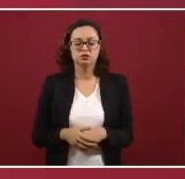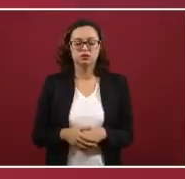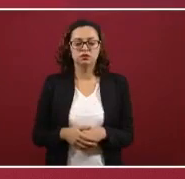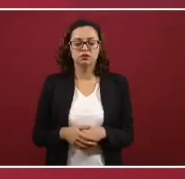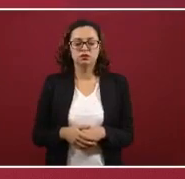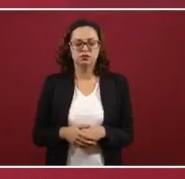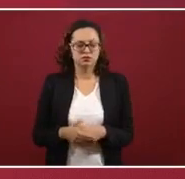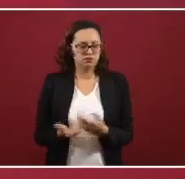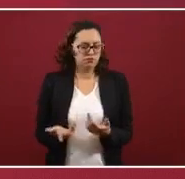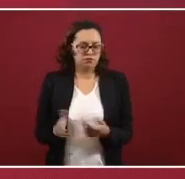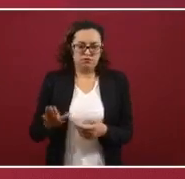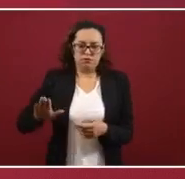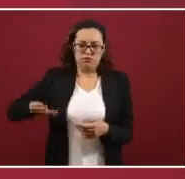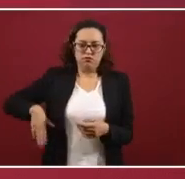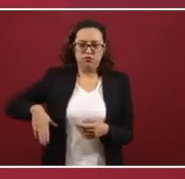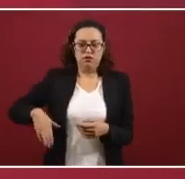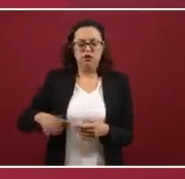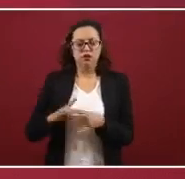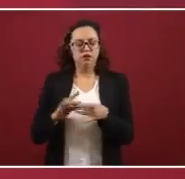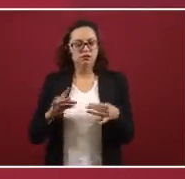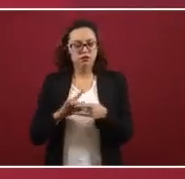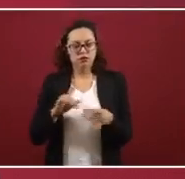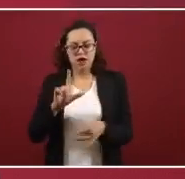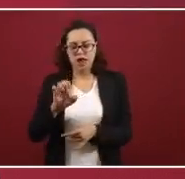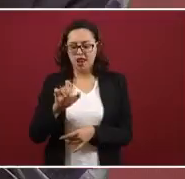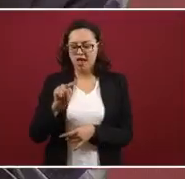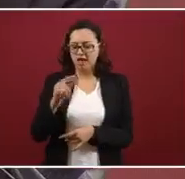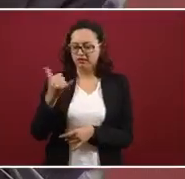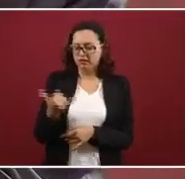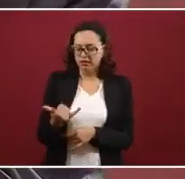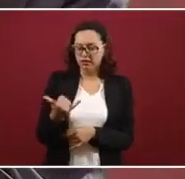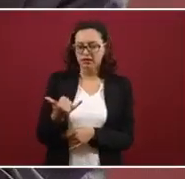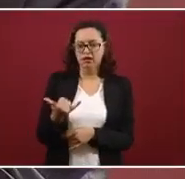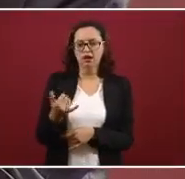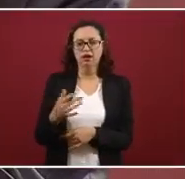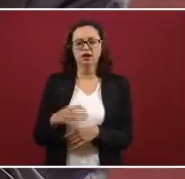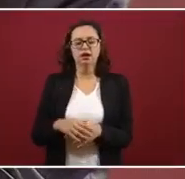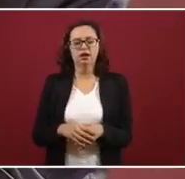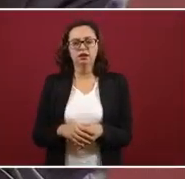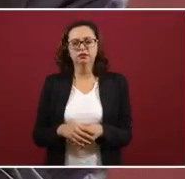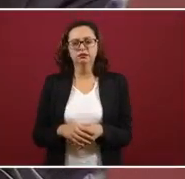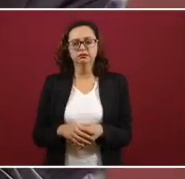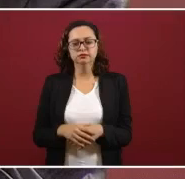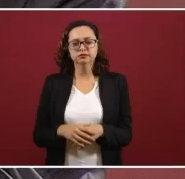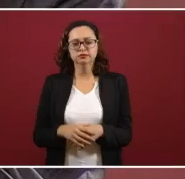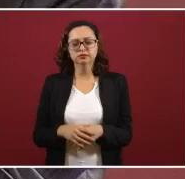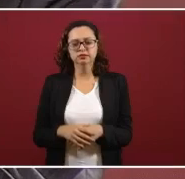como aquí lo mencionó Leti, viene de